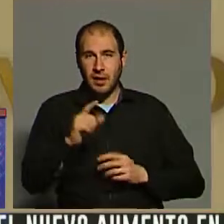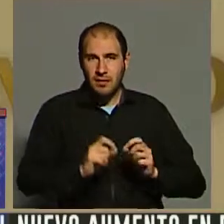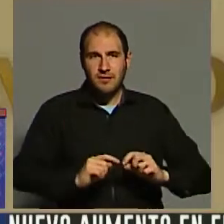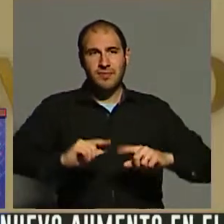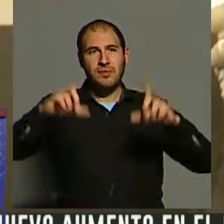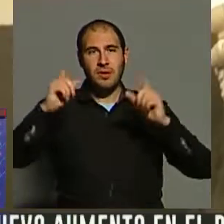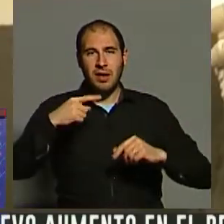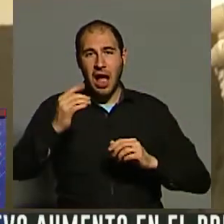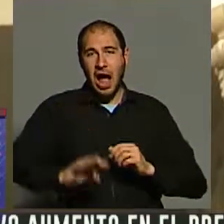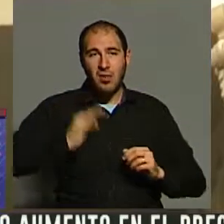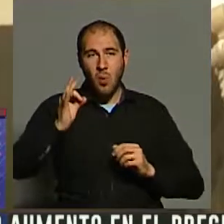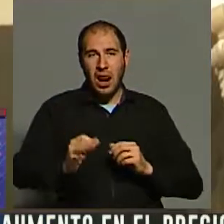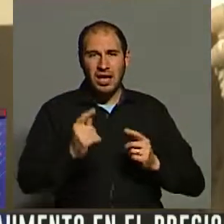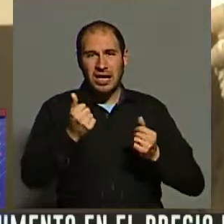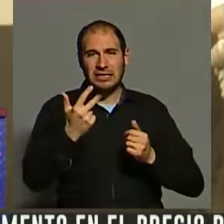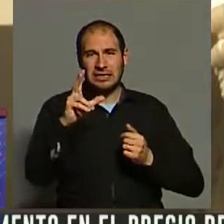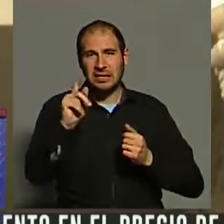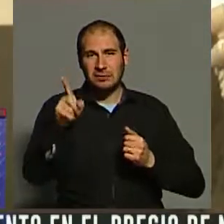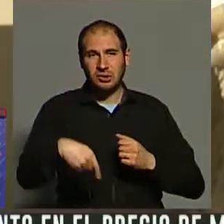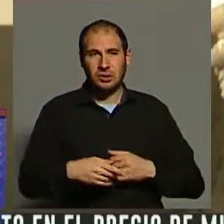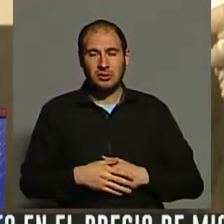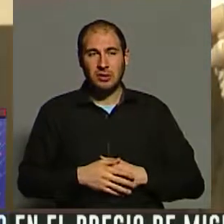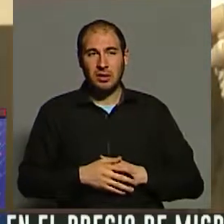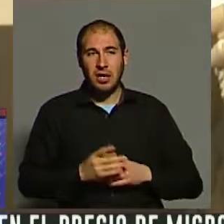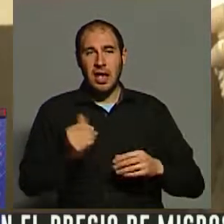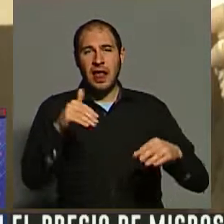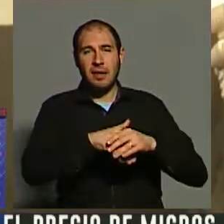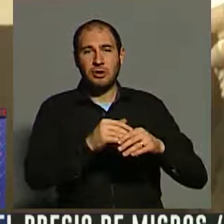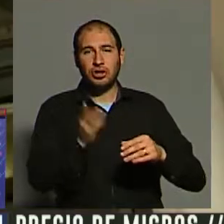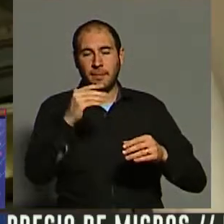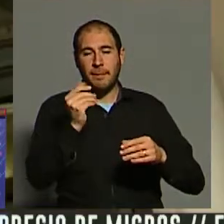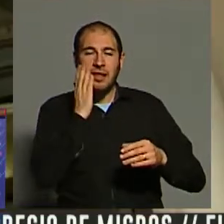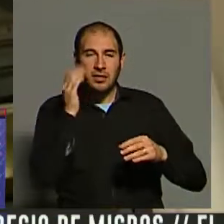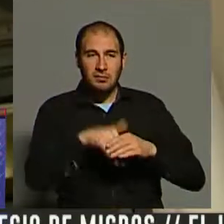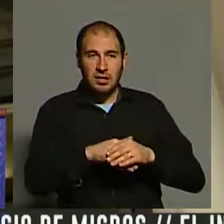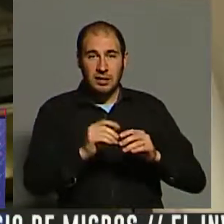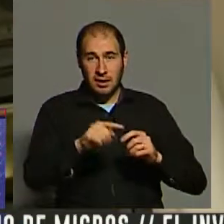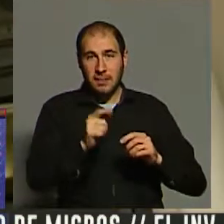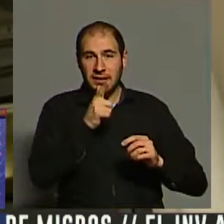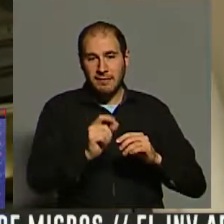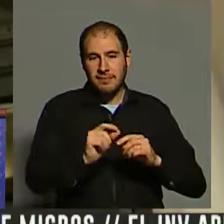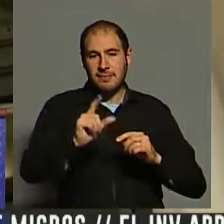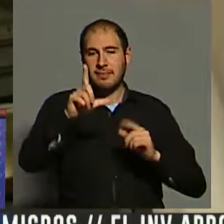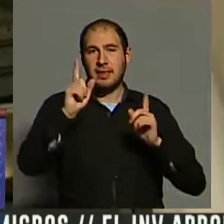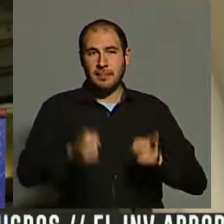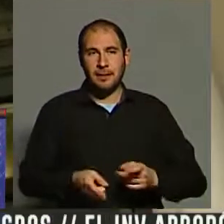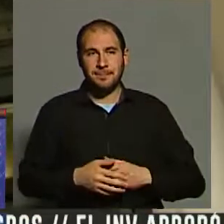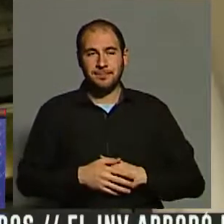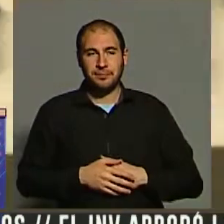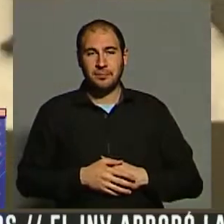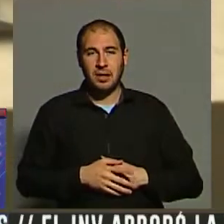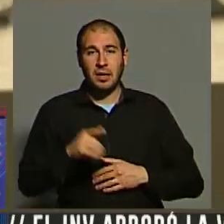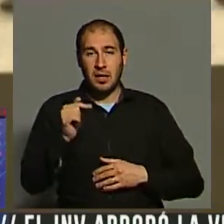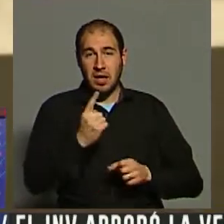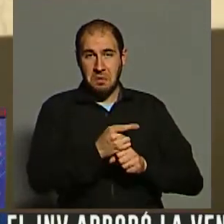interanual casi el 30 por ciento los depósitos en plazo fijo y tiene una tendencia a seguir creciendo esto